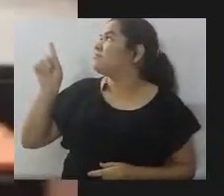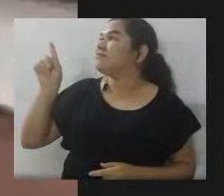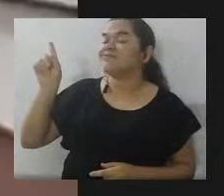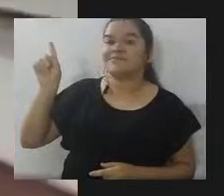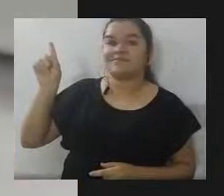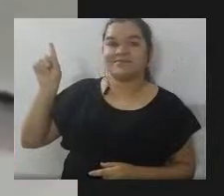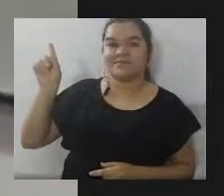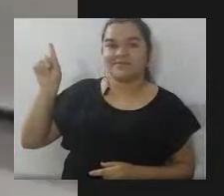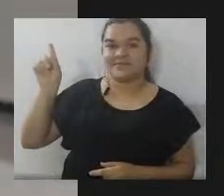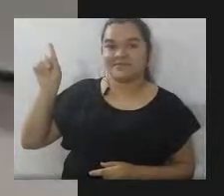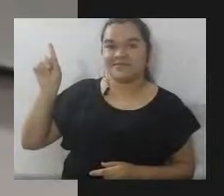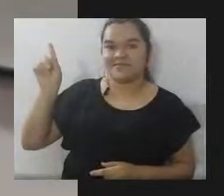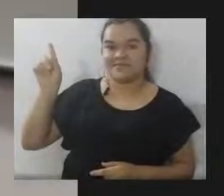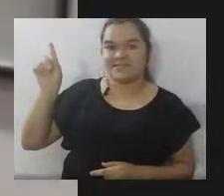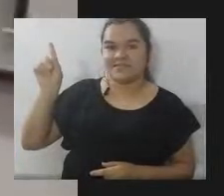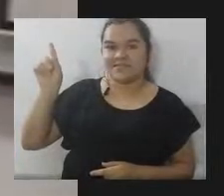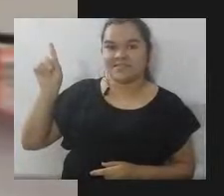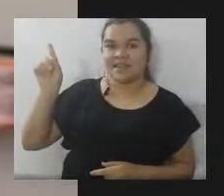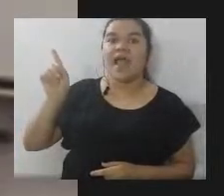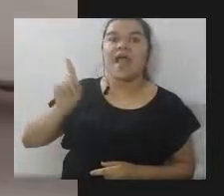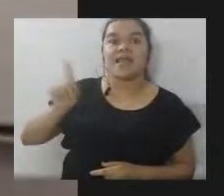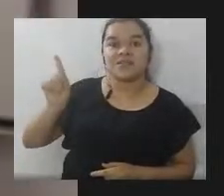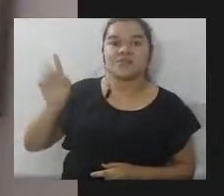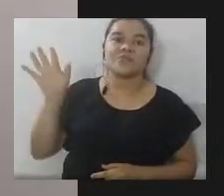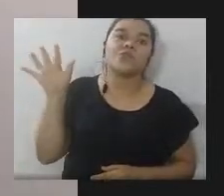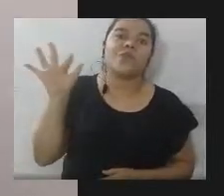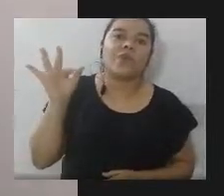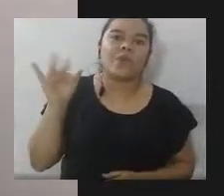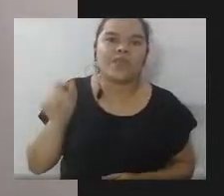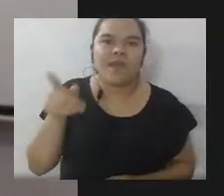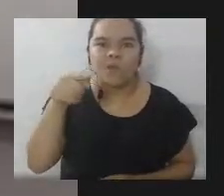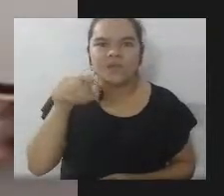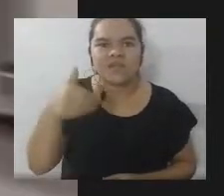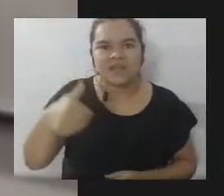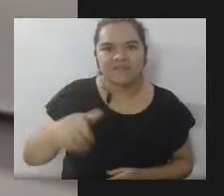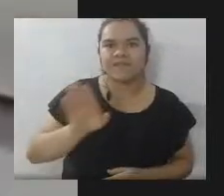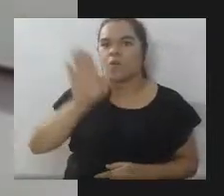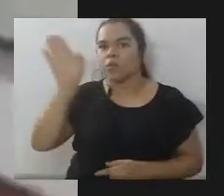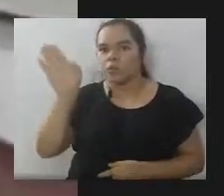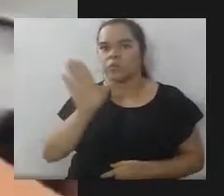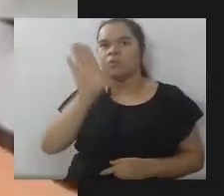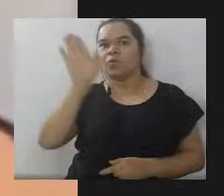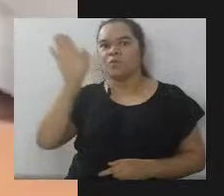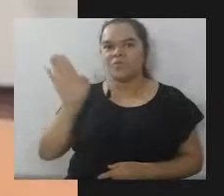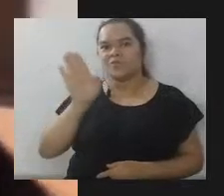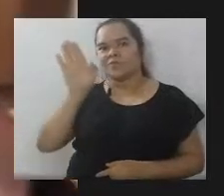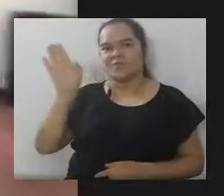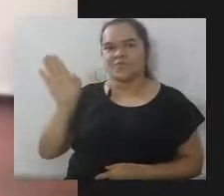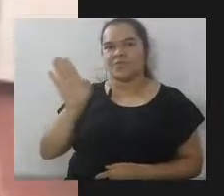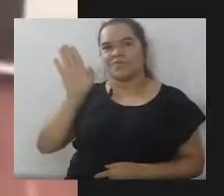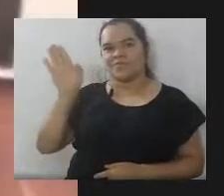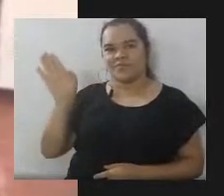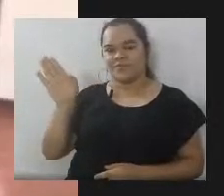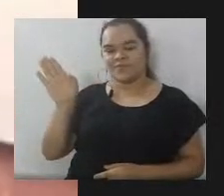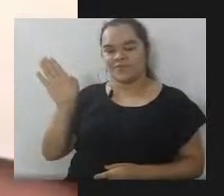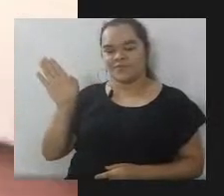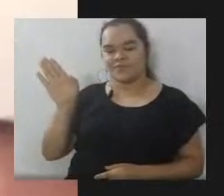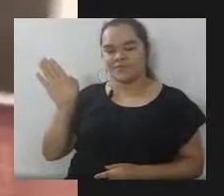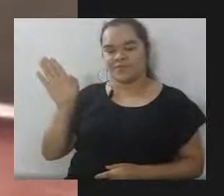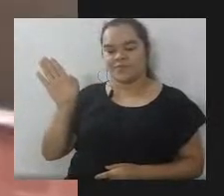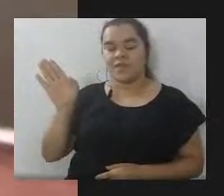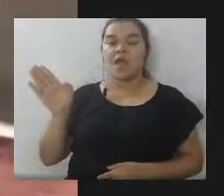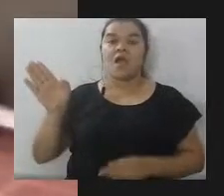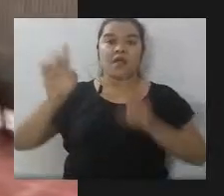parte de lo que vamos a hacer día a día. Contamos con, no solamente